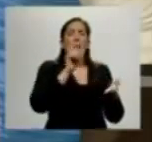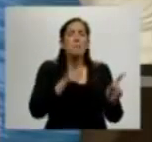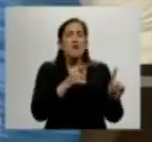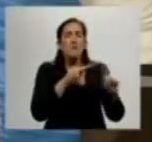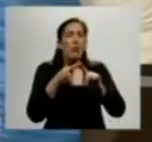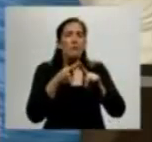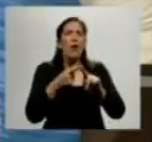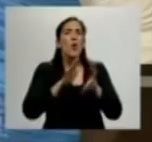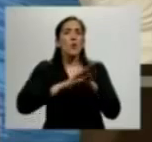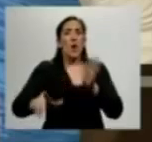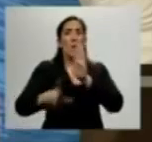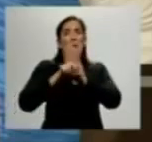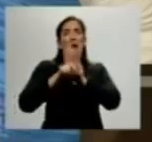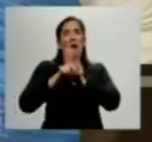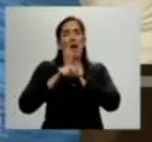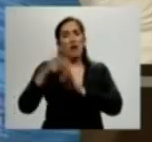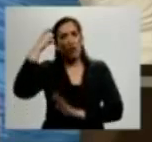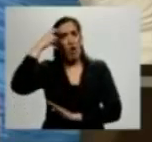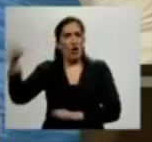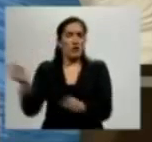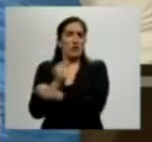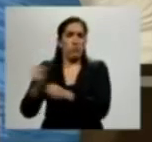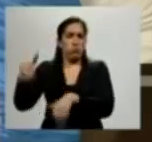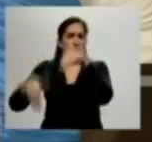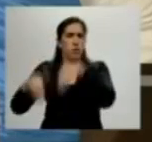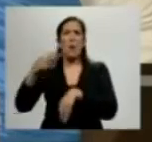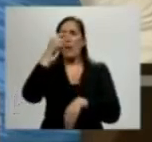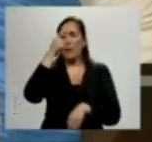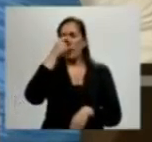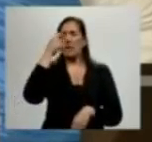es sancionada, por supuesto, por el Congreso, la